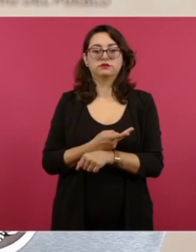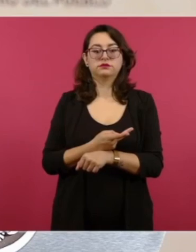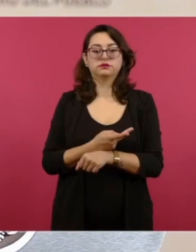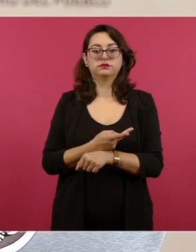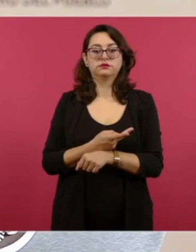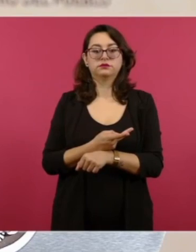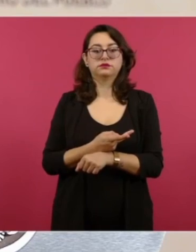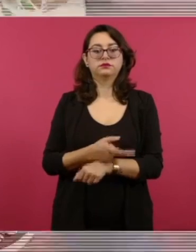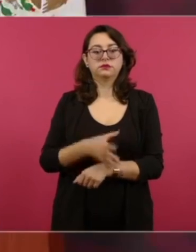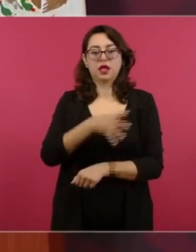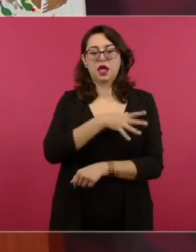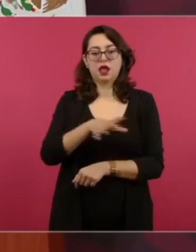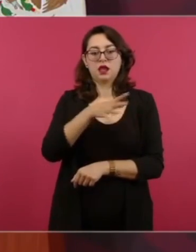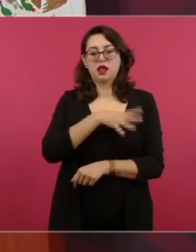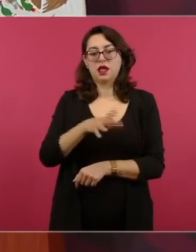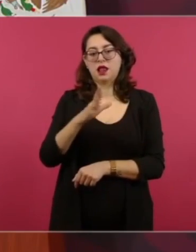se decidió liberarlos.